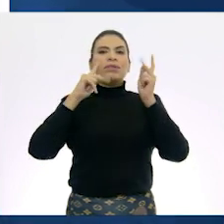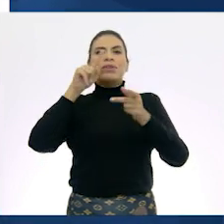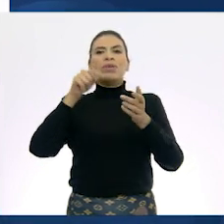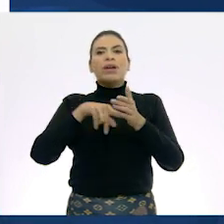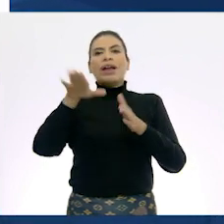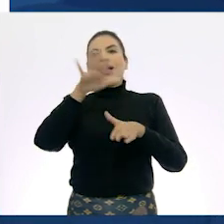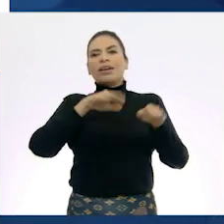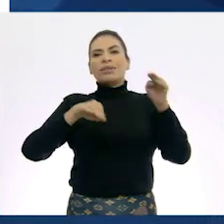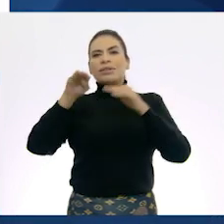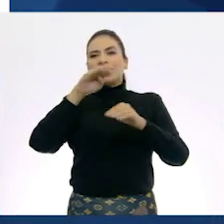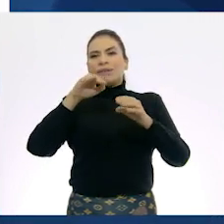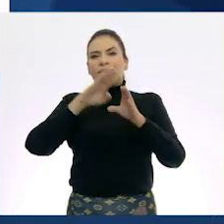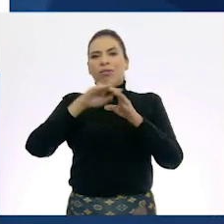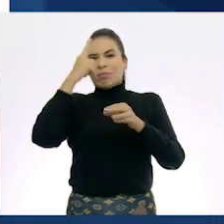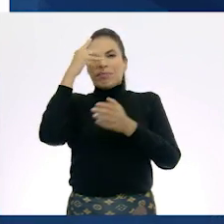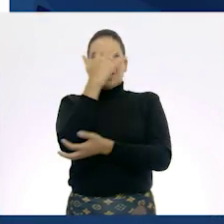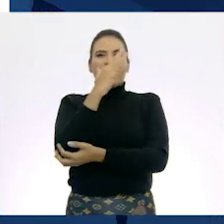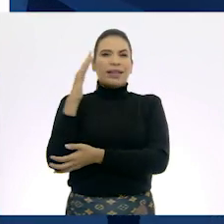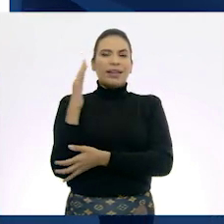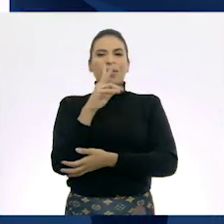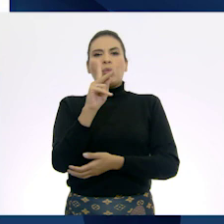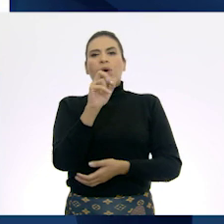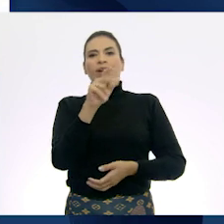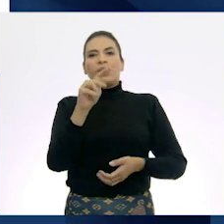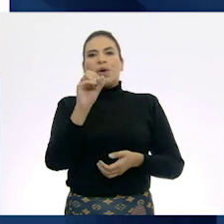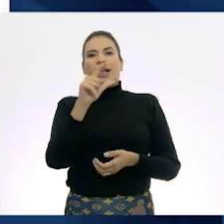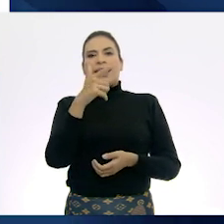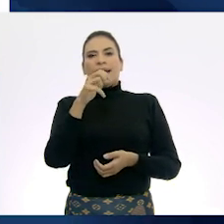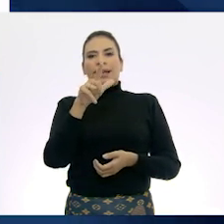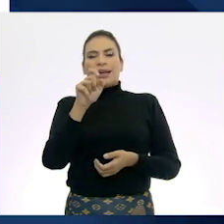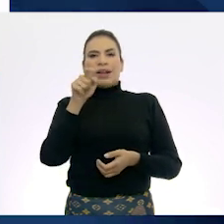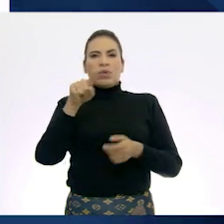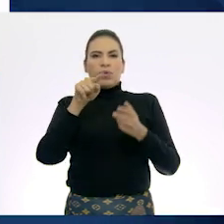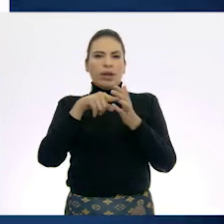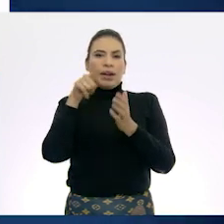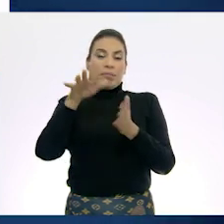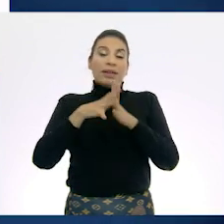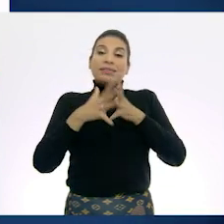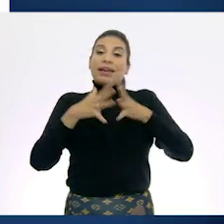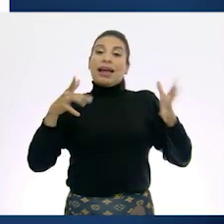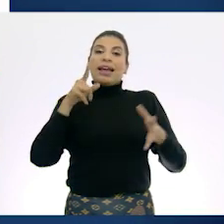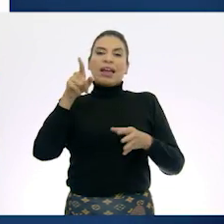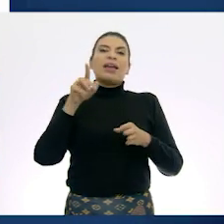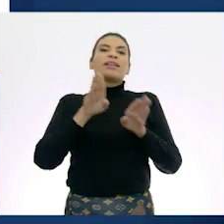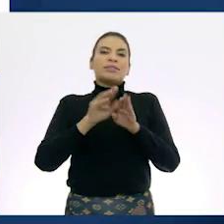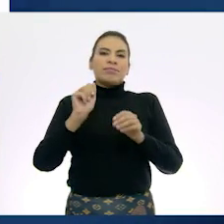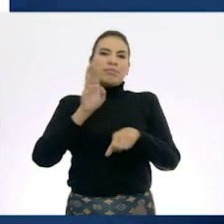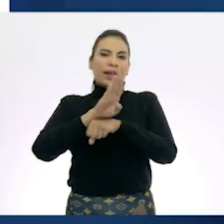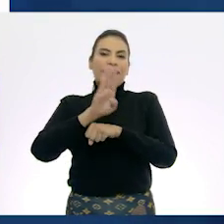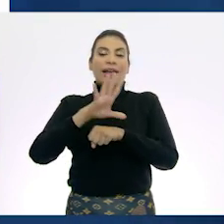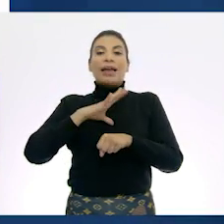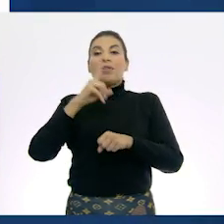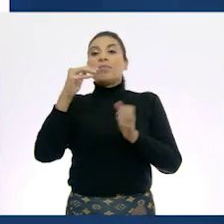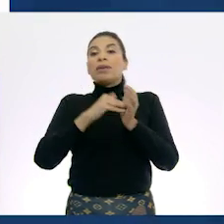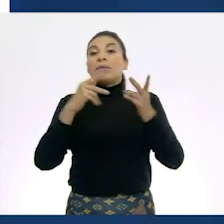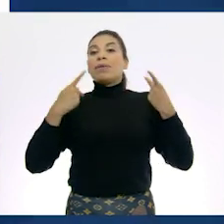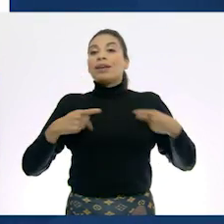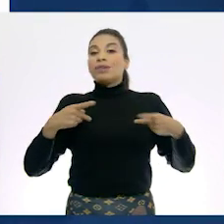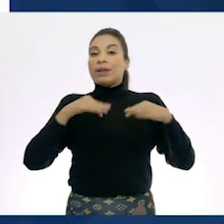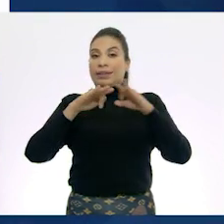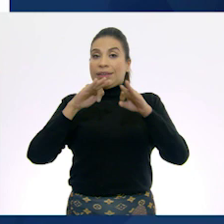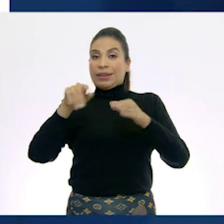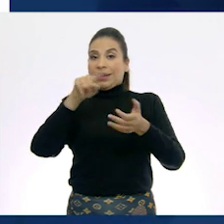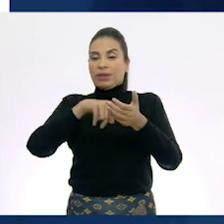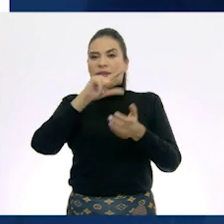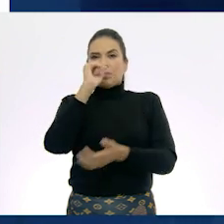aserradero de Porto Alegre nos enteramos de que este es uno de los más grandes en Brasil, ya que cuenta con más de 1,000 empleados.